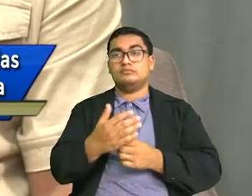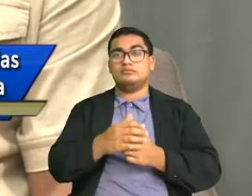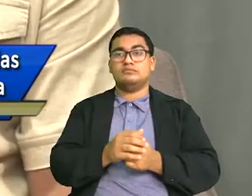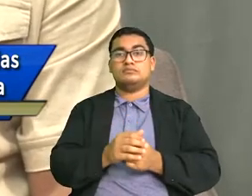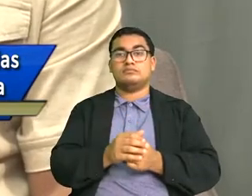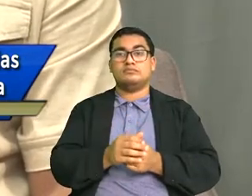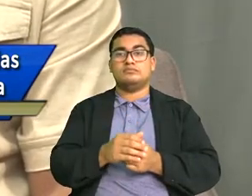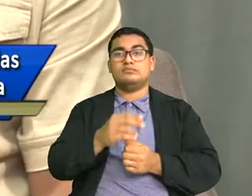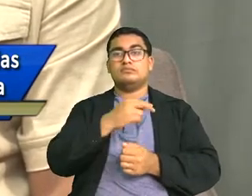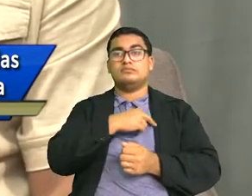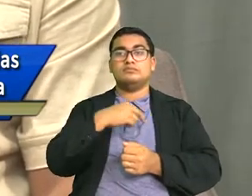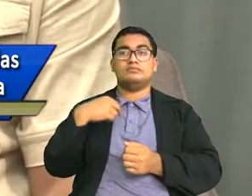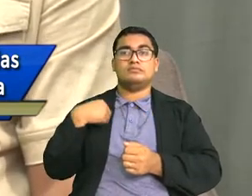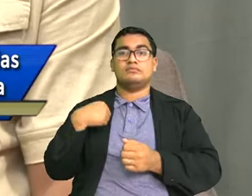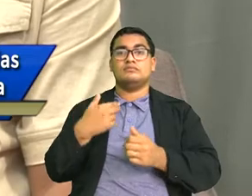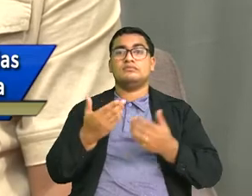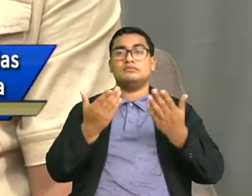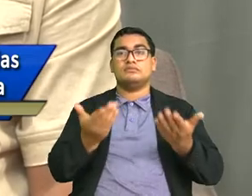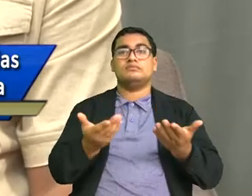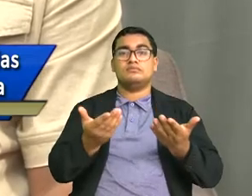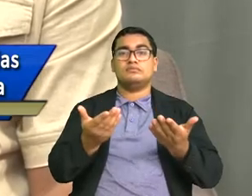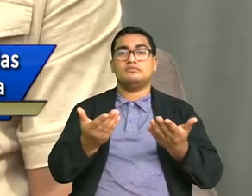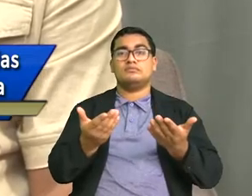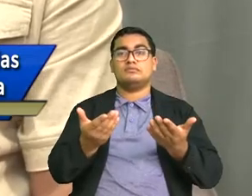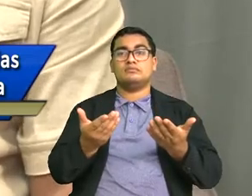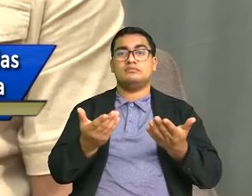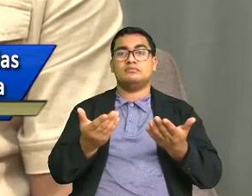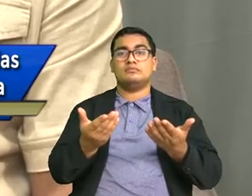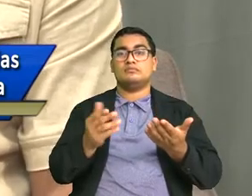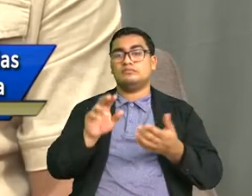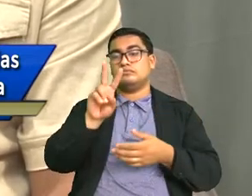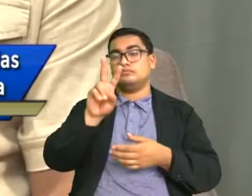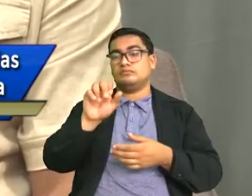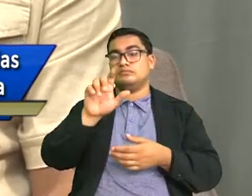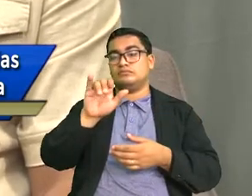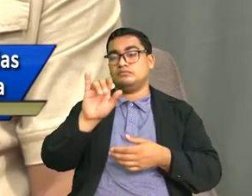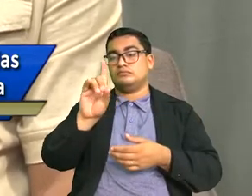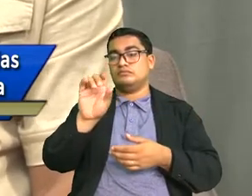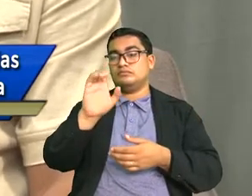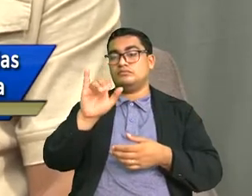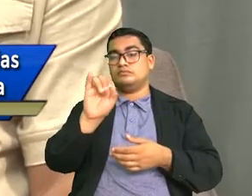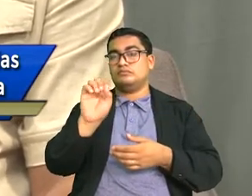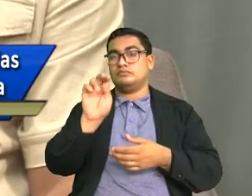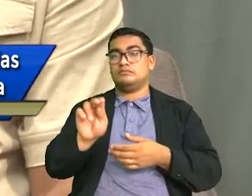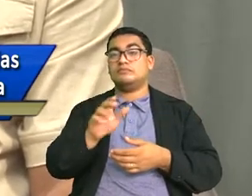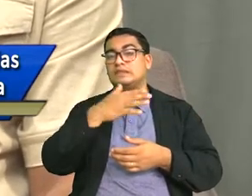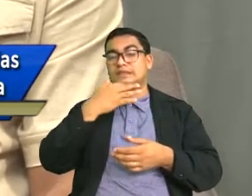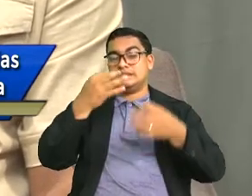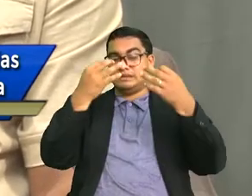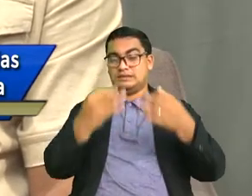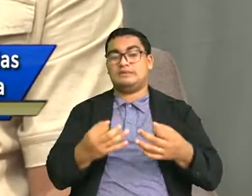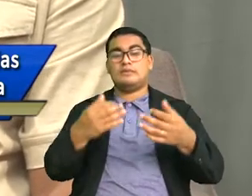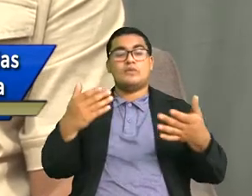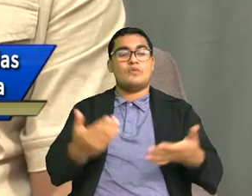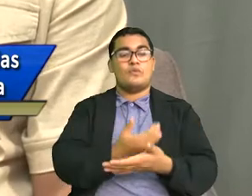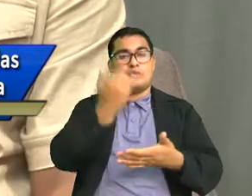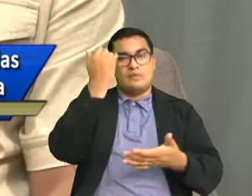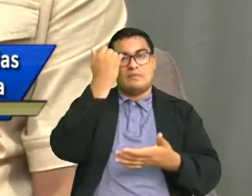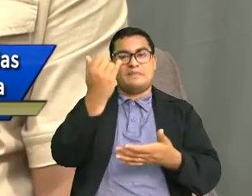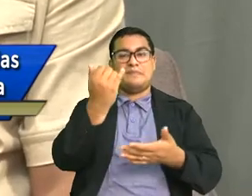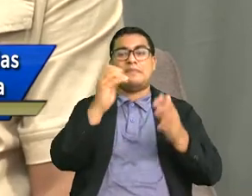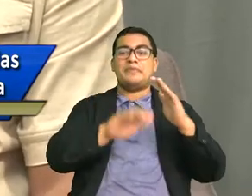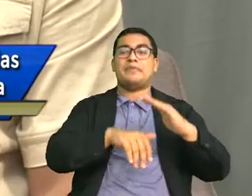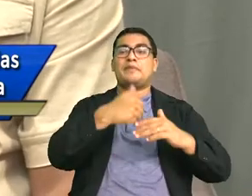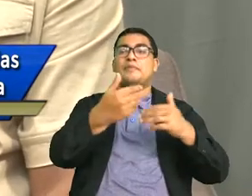ellos se realizan primero lo que llamamos nosotros la validación de una tecnología desarrollamos una tecnología y la llevamos